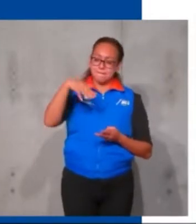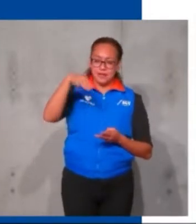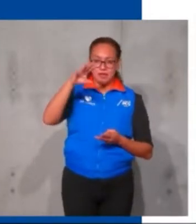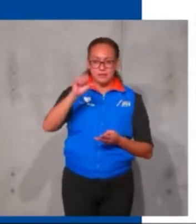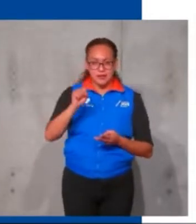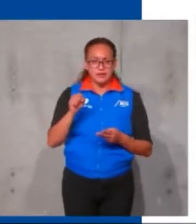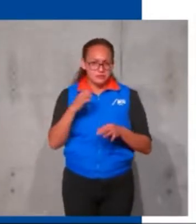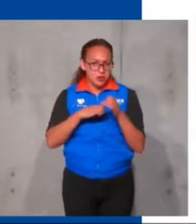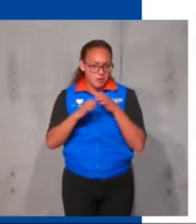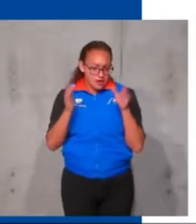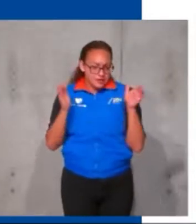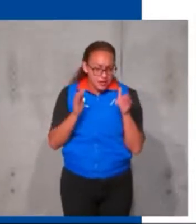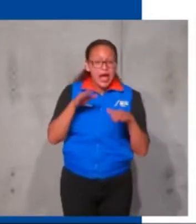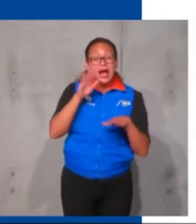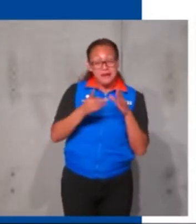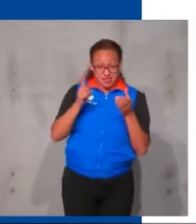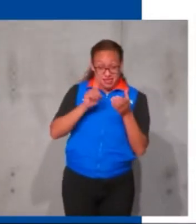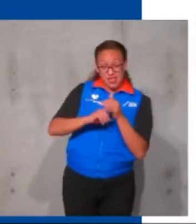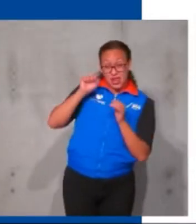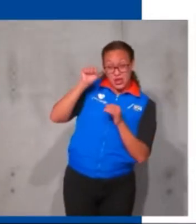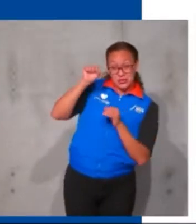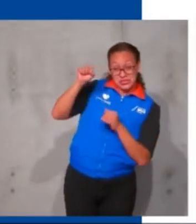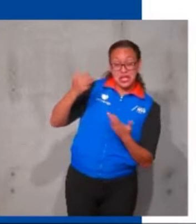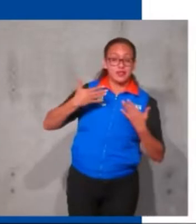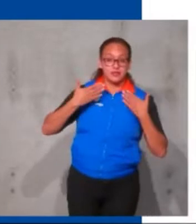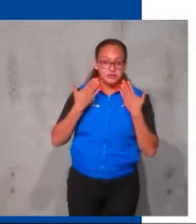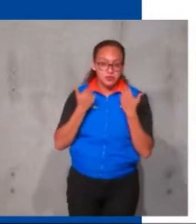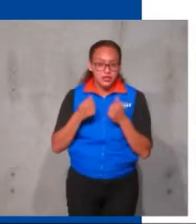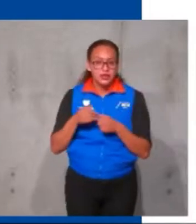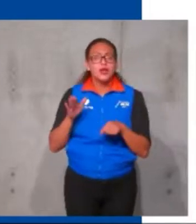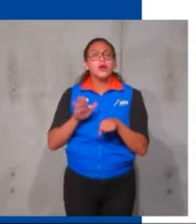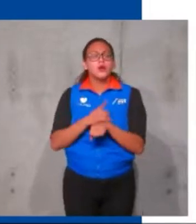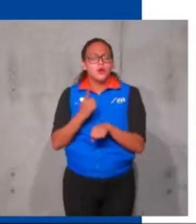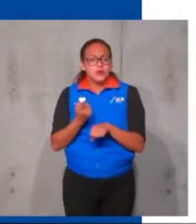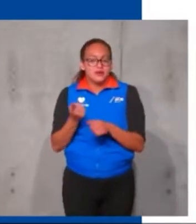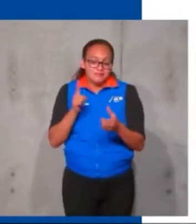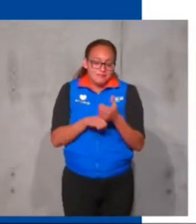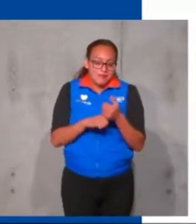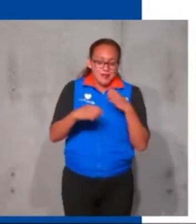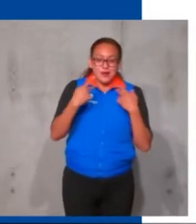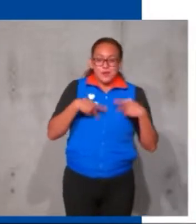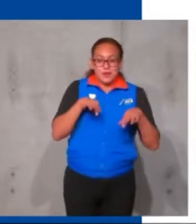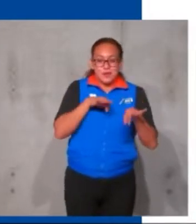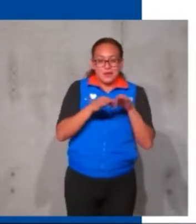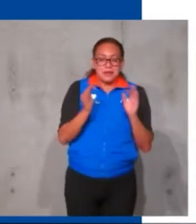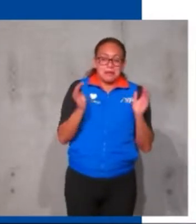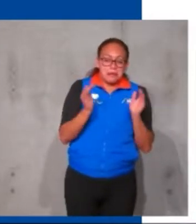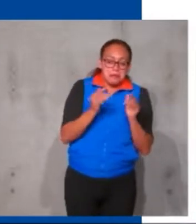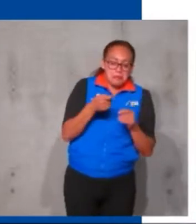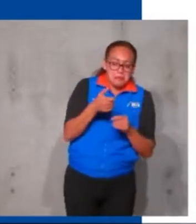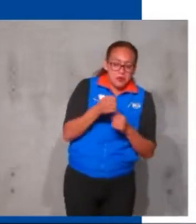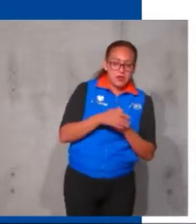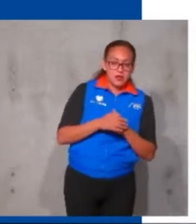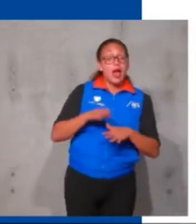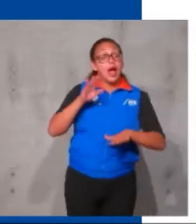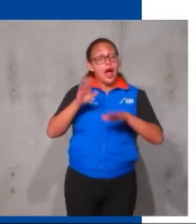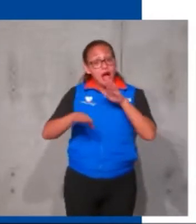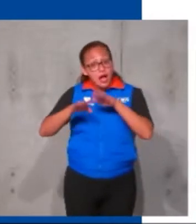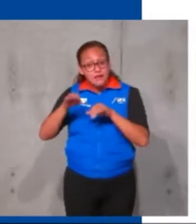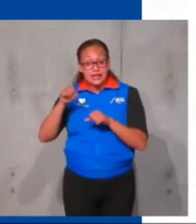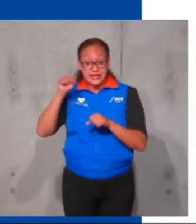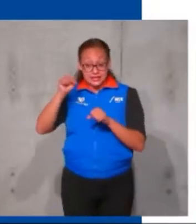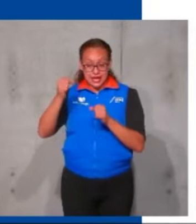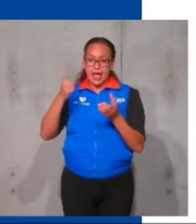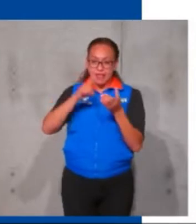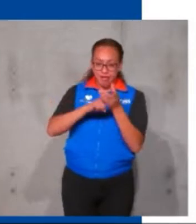pymes muchas veces no tienen sindicato porque tienen pocos empleados. Hay sindicatos que son internos y